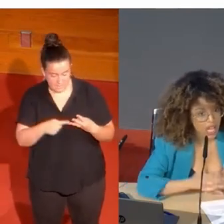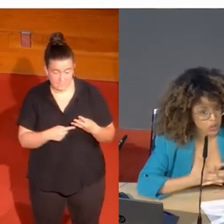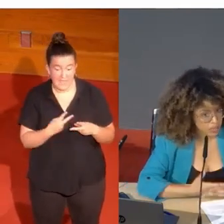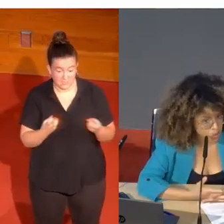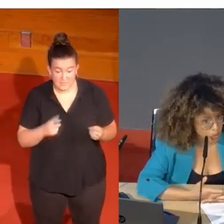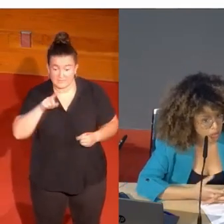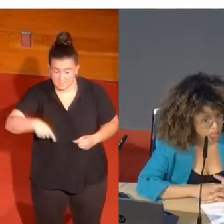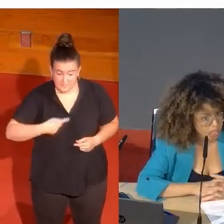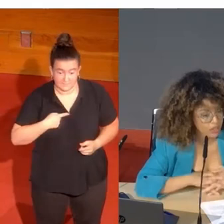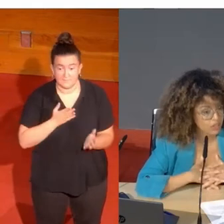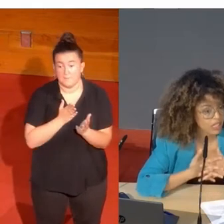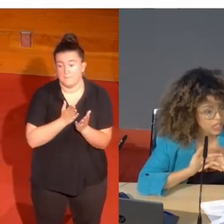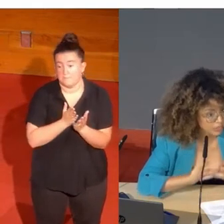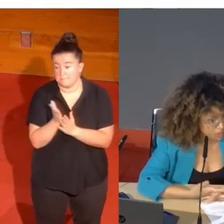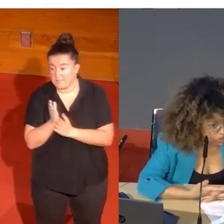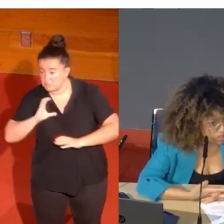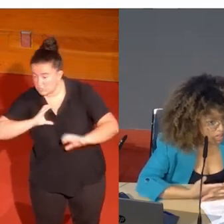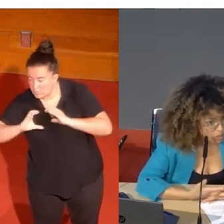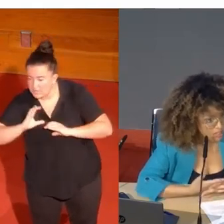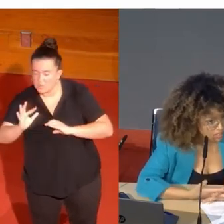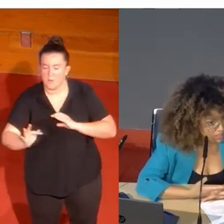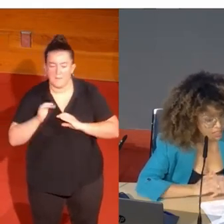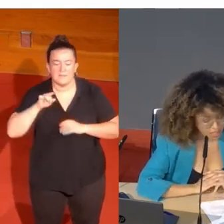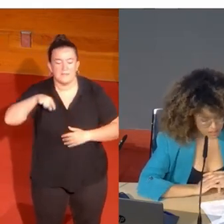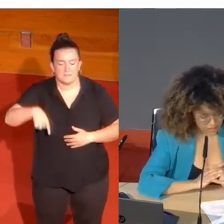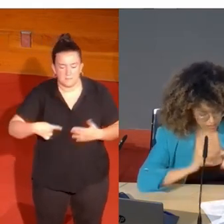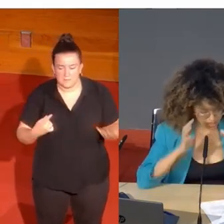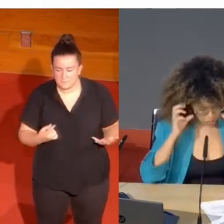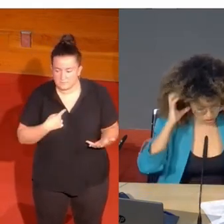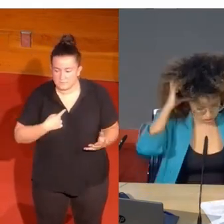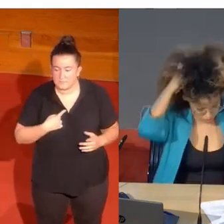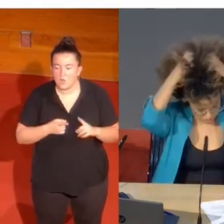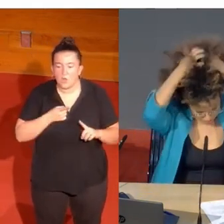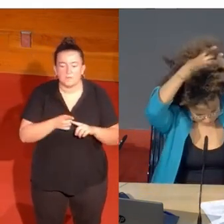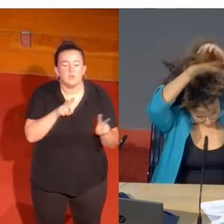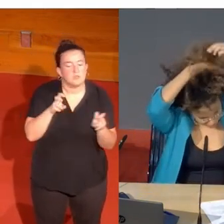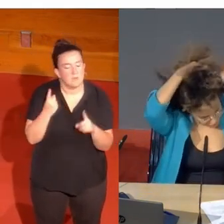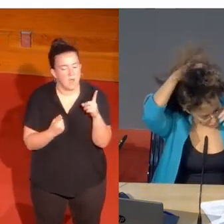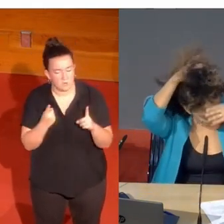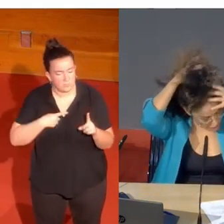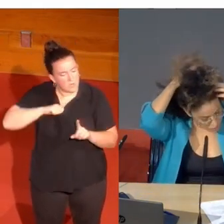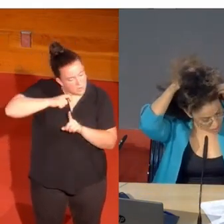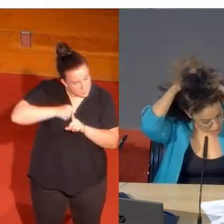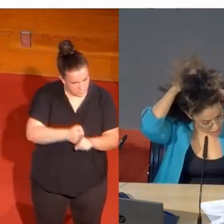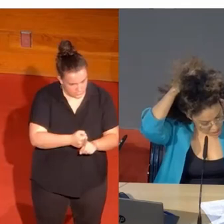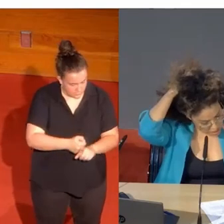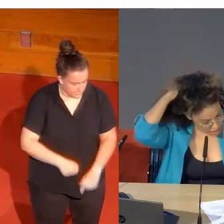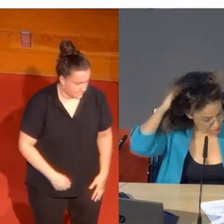presione a los medios de comunicación y presión a la hora de tratar determinados temas